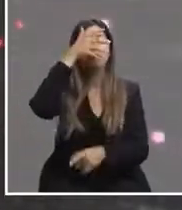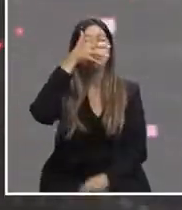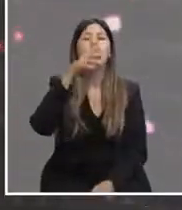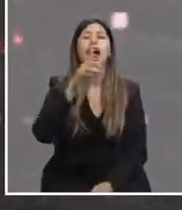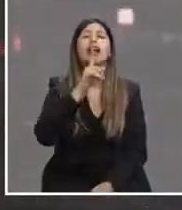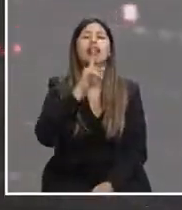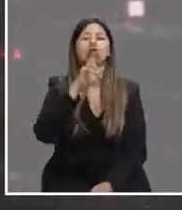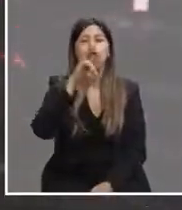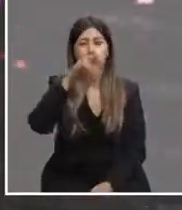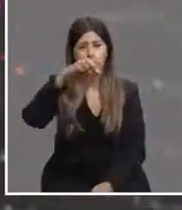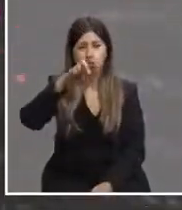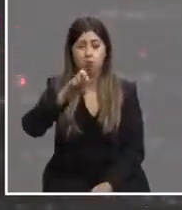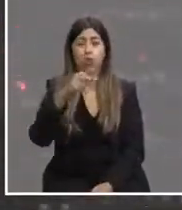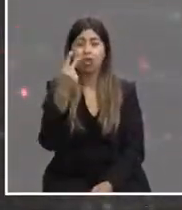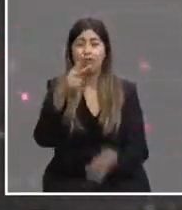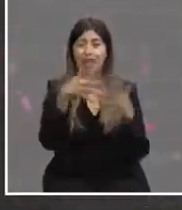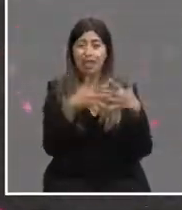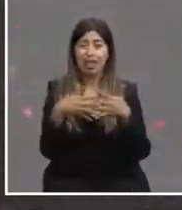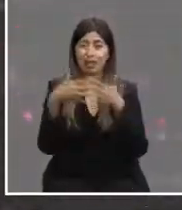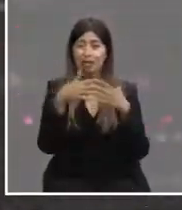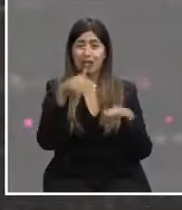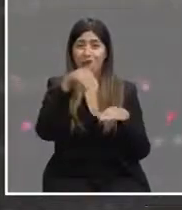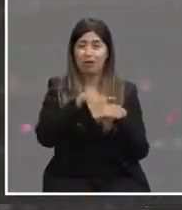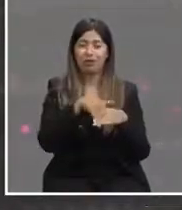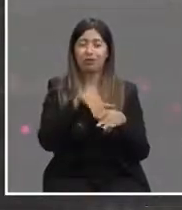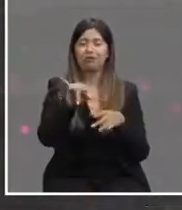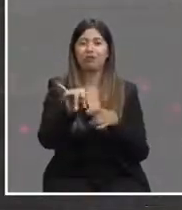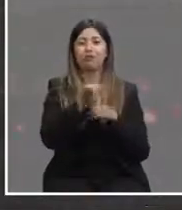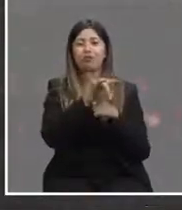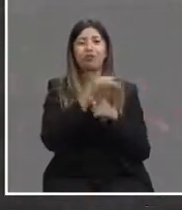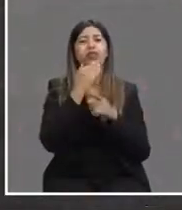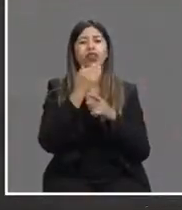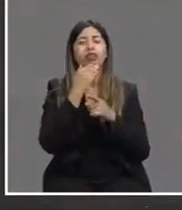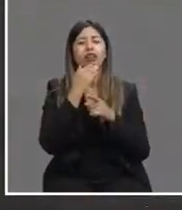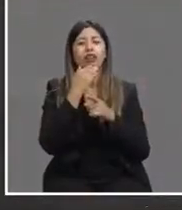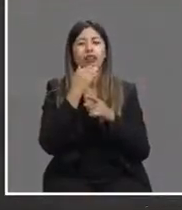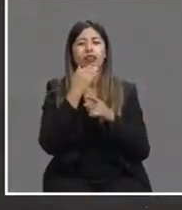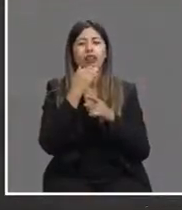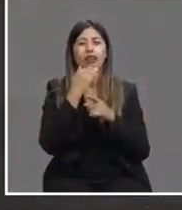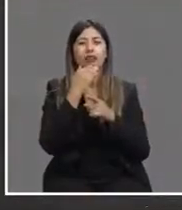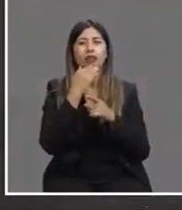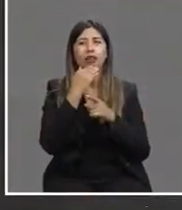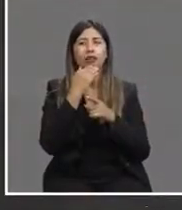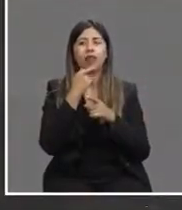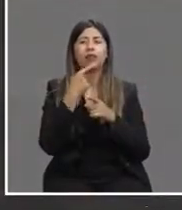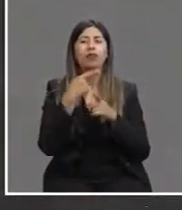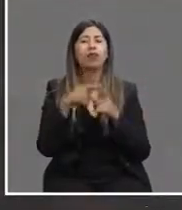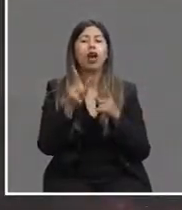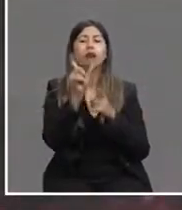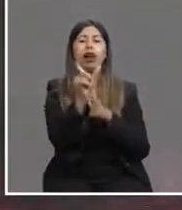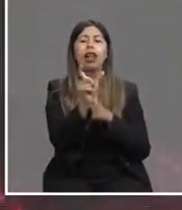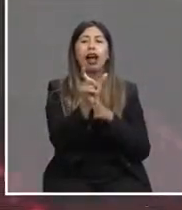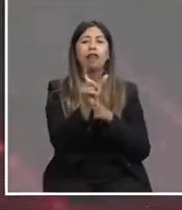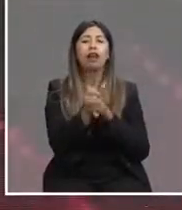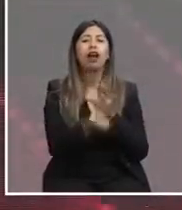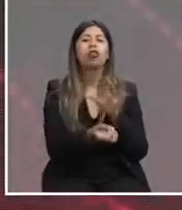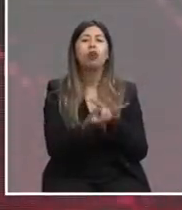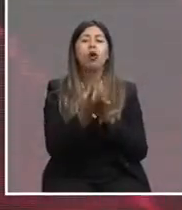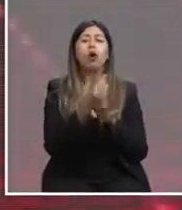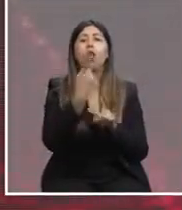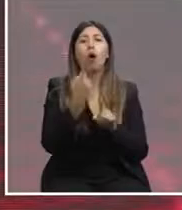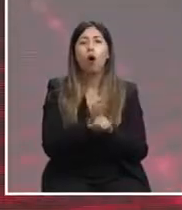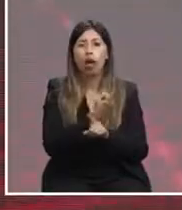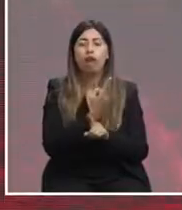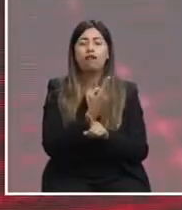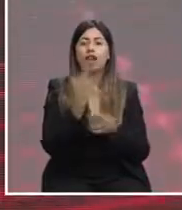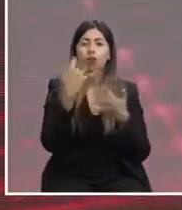Donald Trump, por un lado, y por otro lado, con la consumación del Brexit. Es decir, la palabra se vuelve importante en un